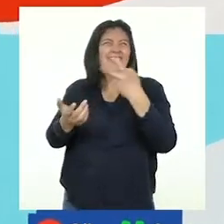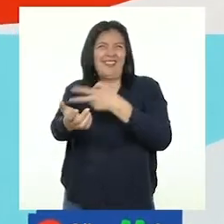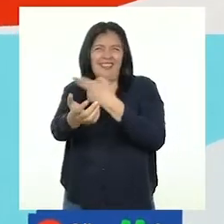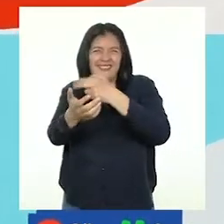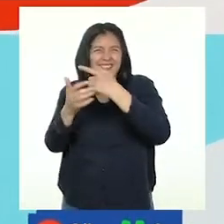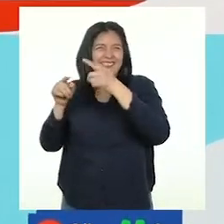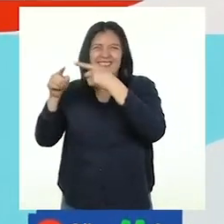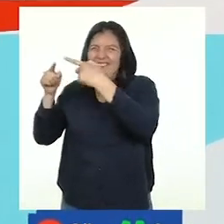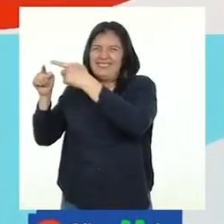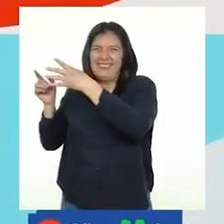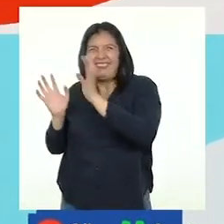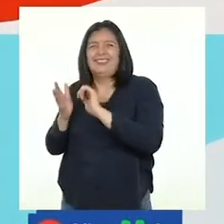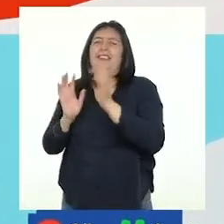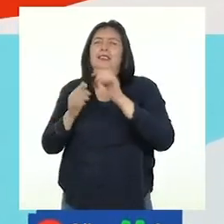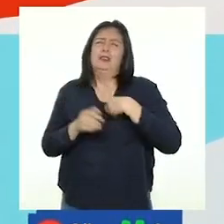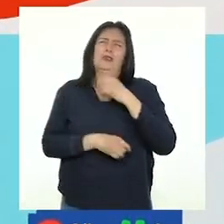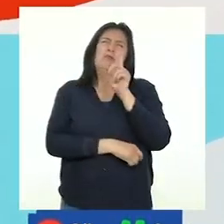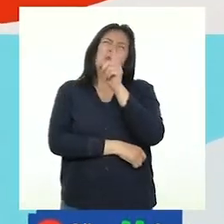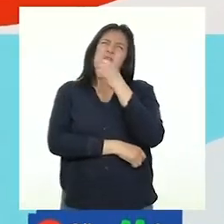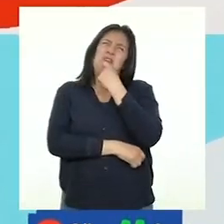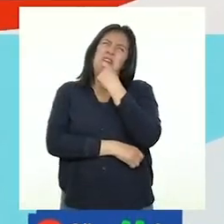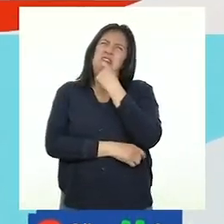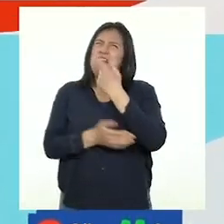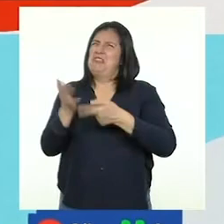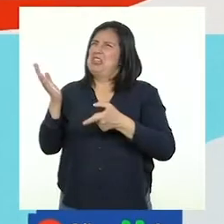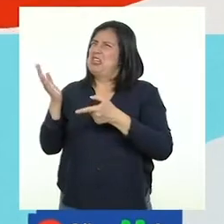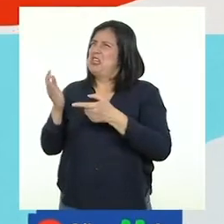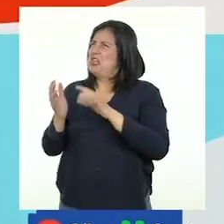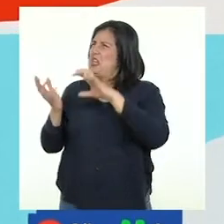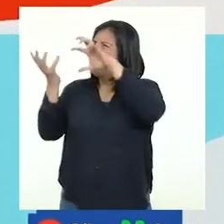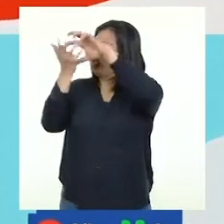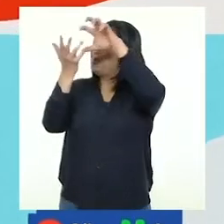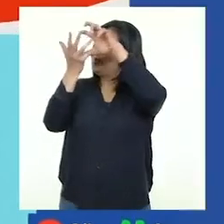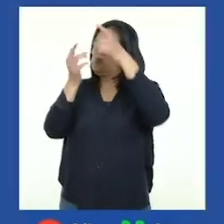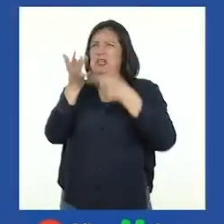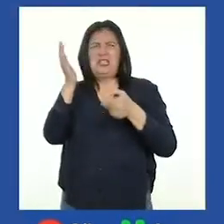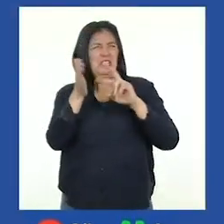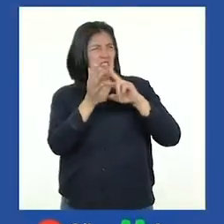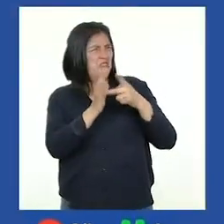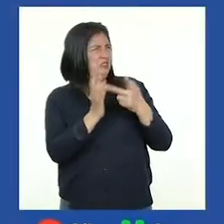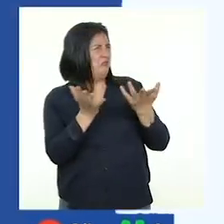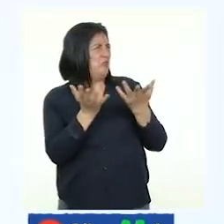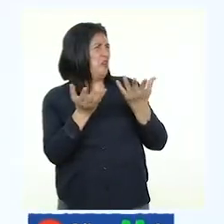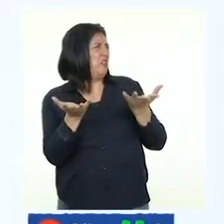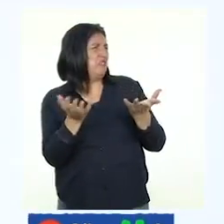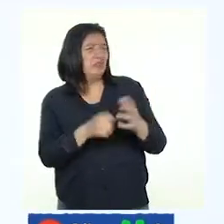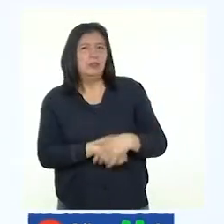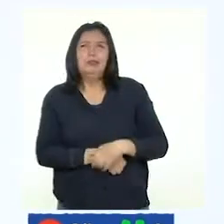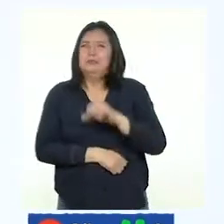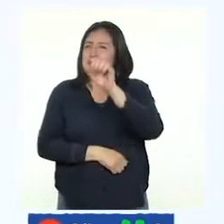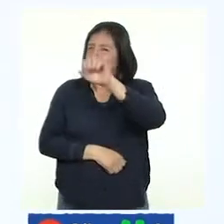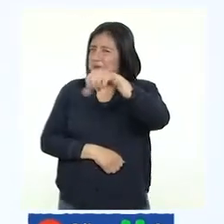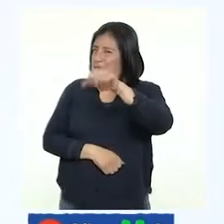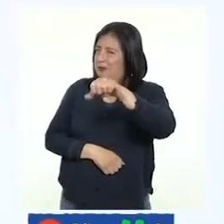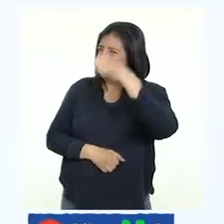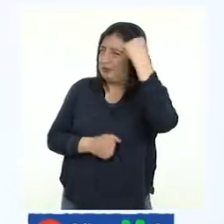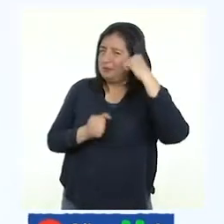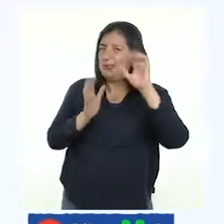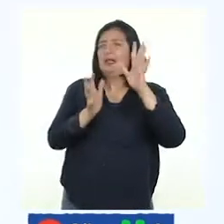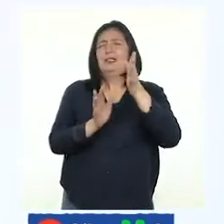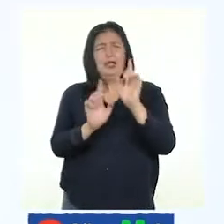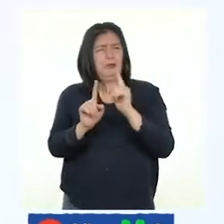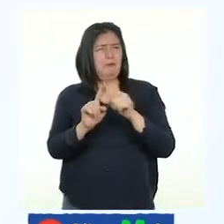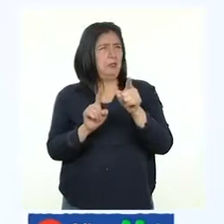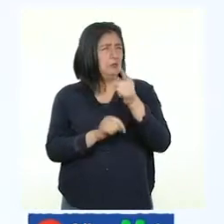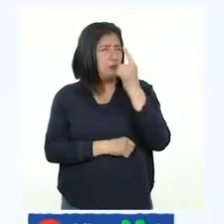algodón. Entonces me pregunté, ¿qué son las nubes? Paola, ¿tú sabes qué son? Claro, Viajerito.